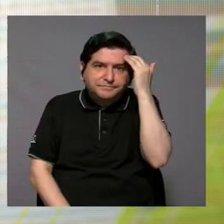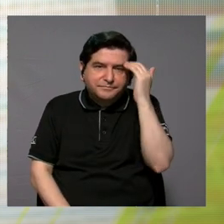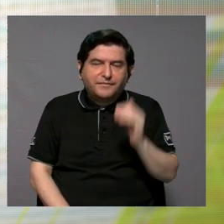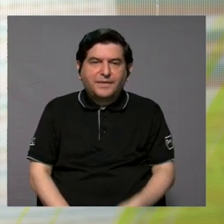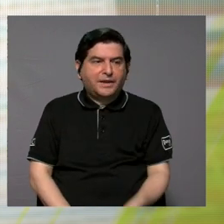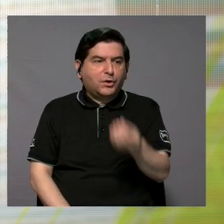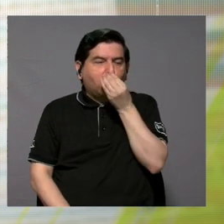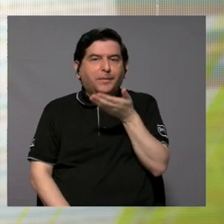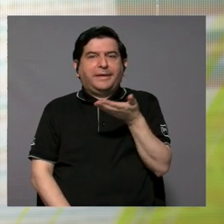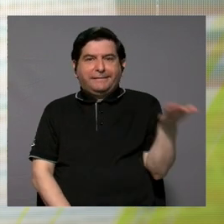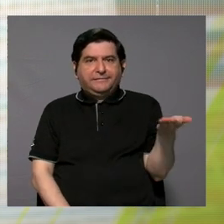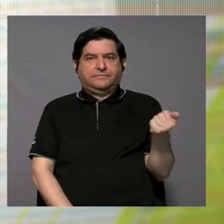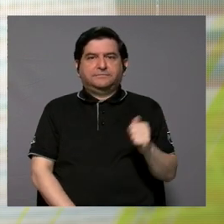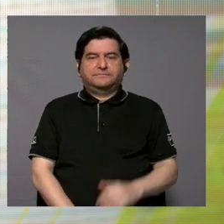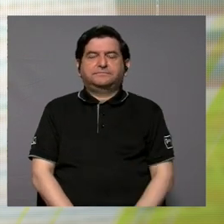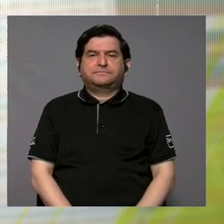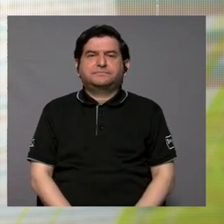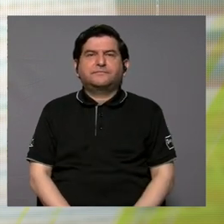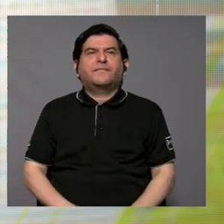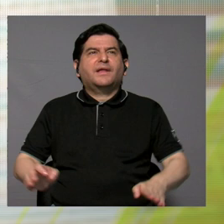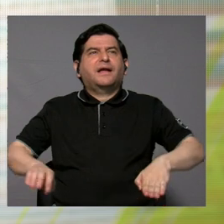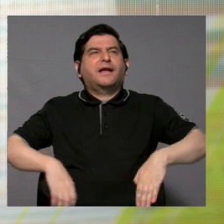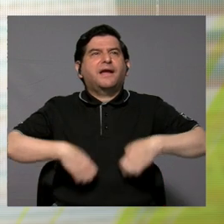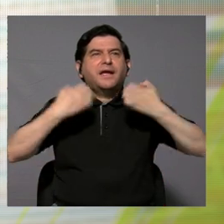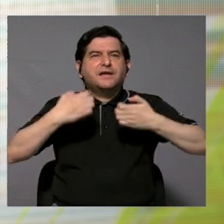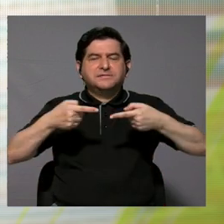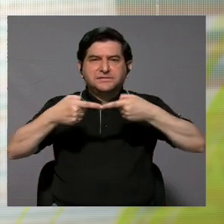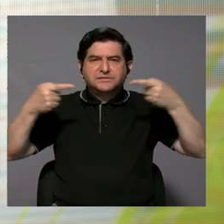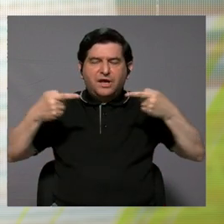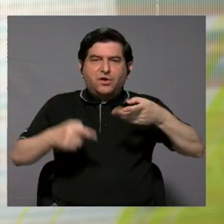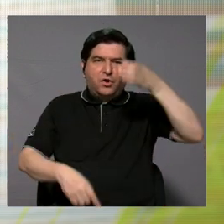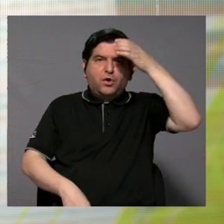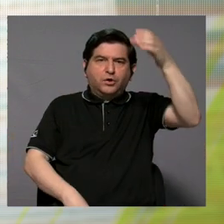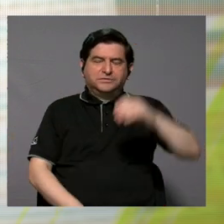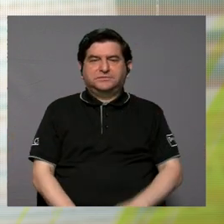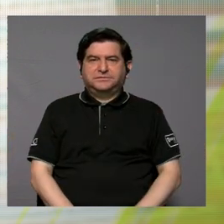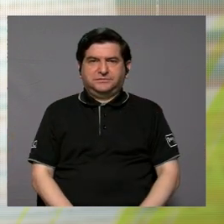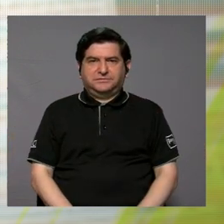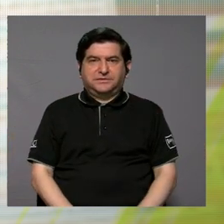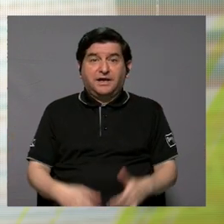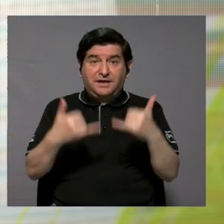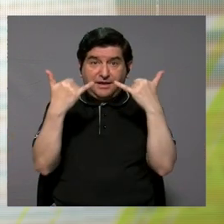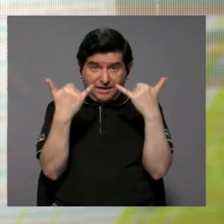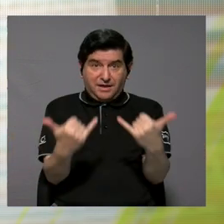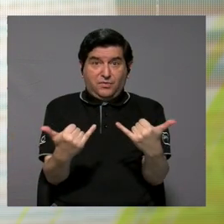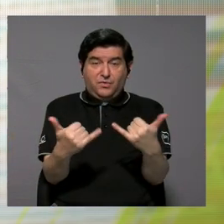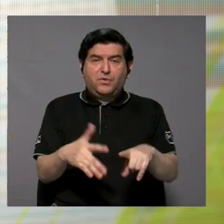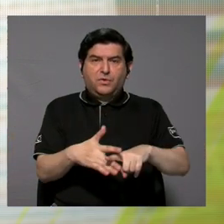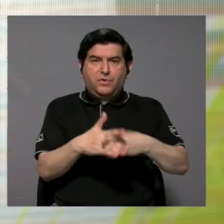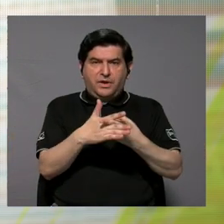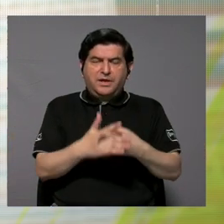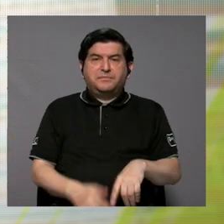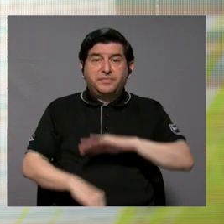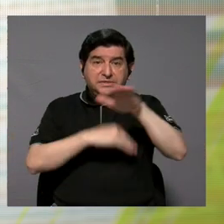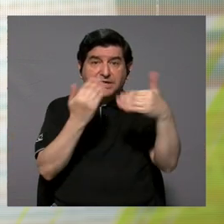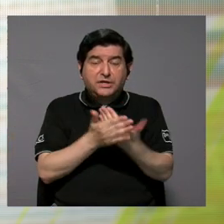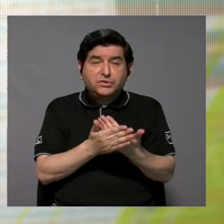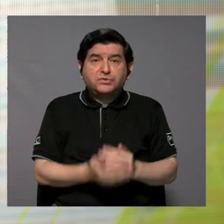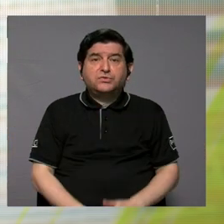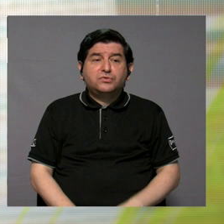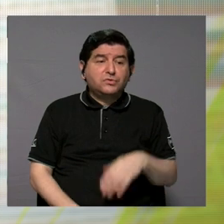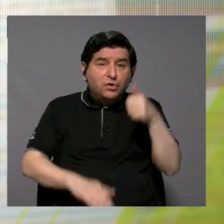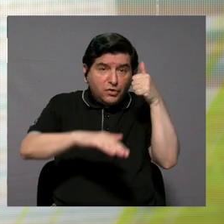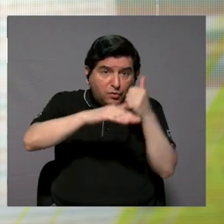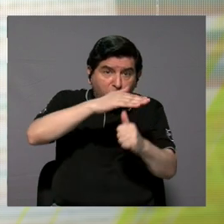que se está comiendo. Y hay como una contracultura, bueno, entonces ahora ya empecemos a tapar todo. Lo